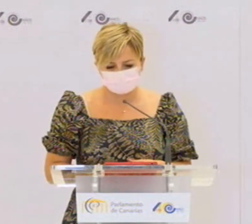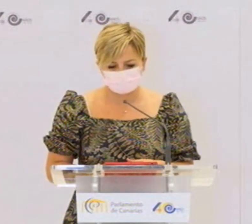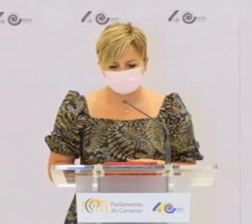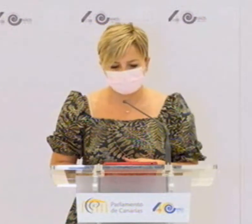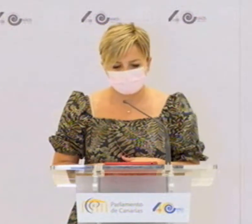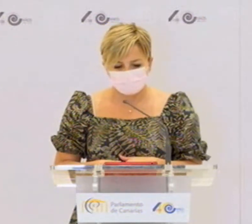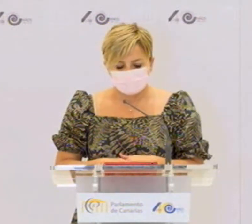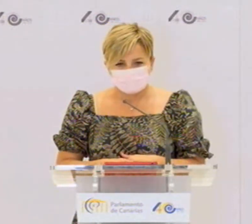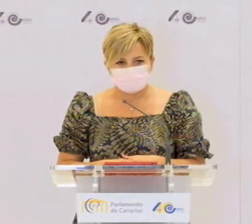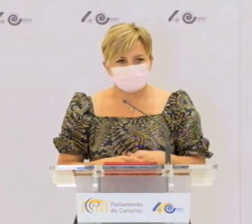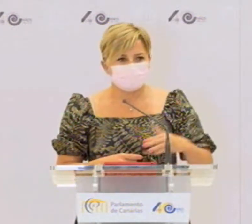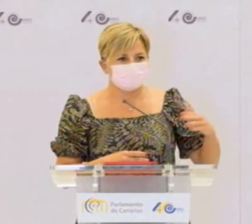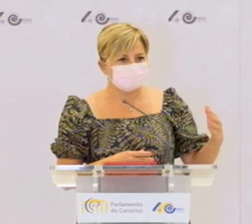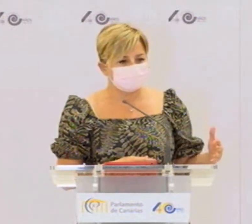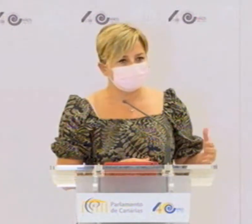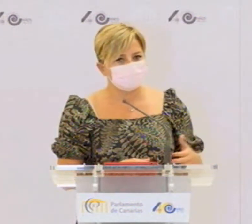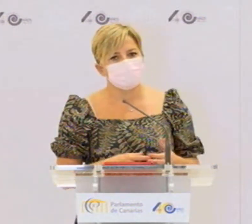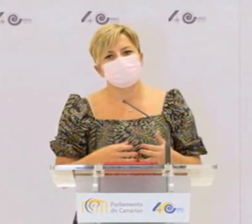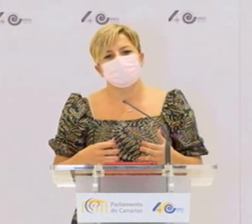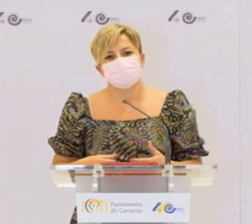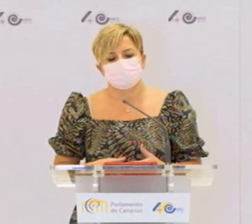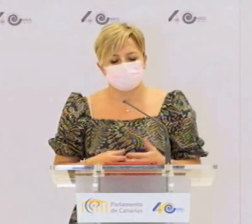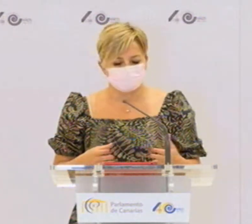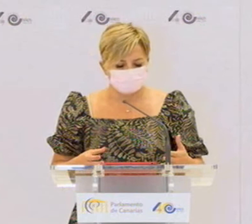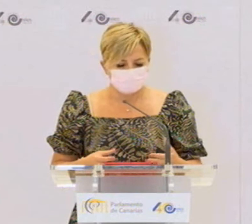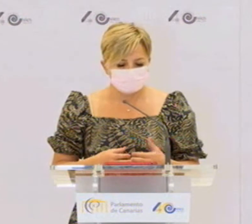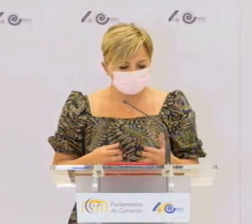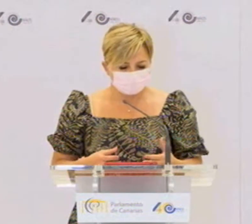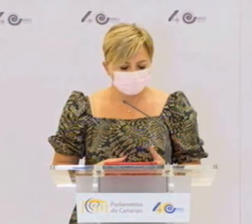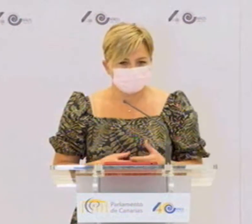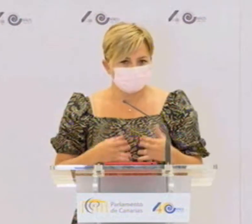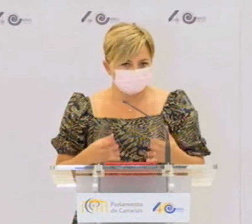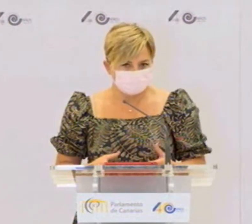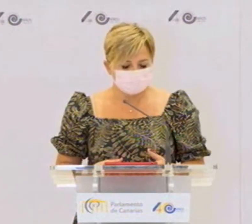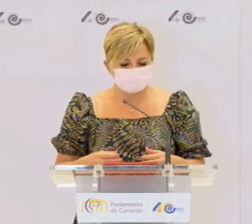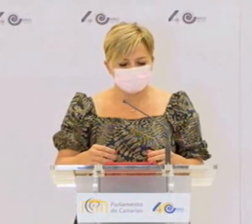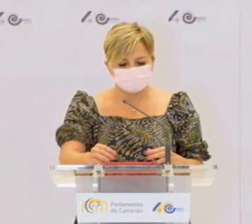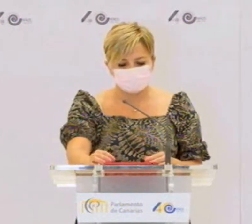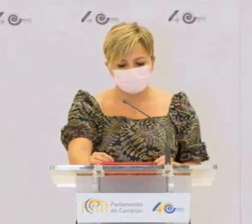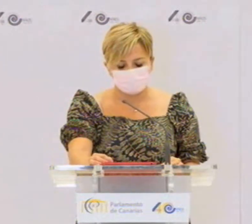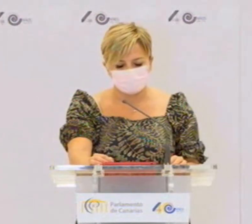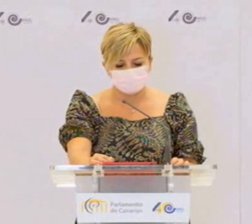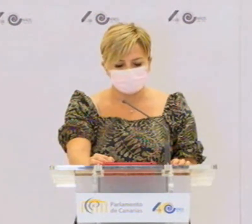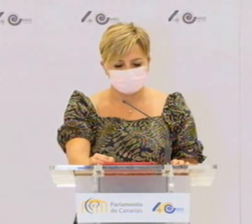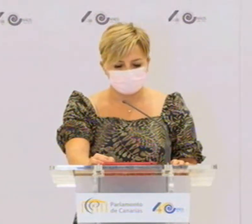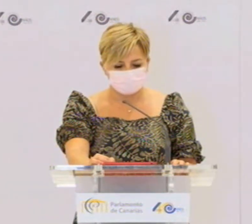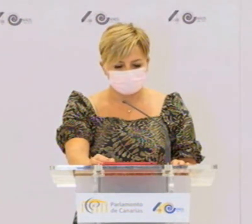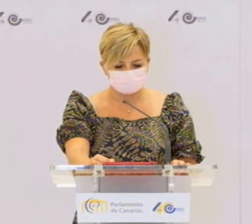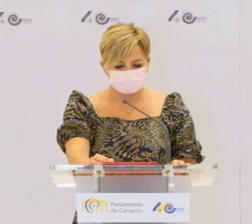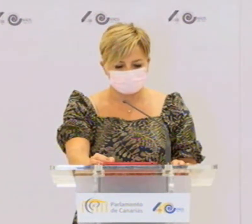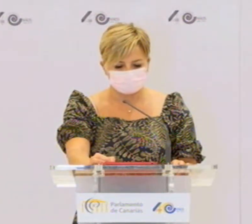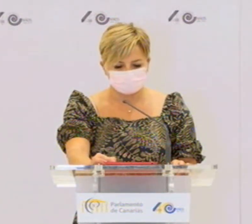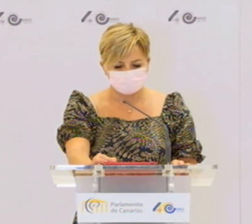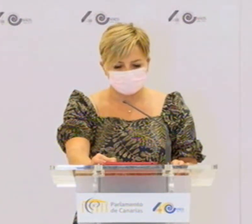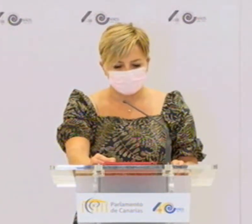este plan Reactiva, separando las diferencias y buscando el consenso, siempre lo digo e insisto, es la manera de alcanzar